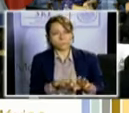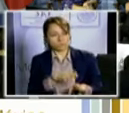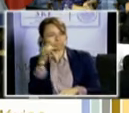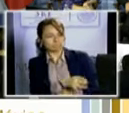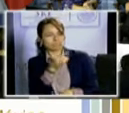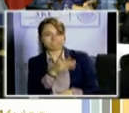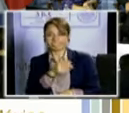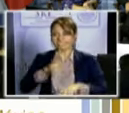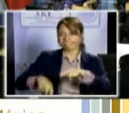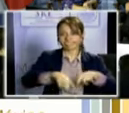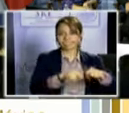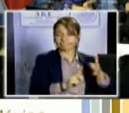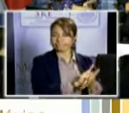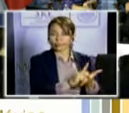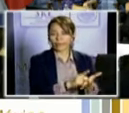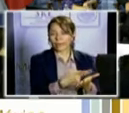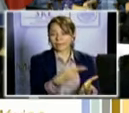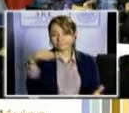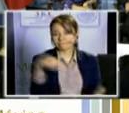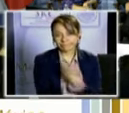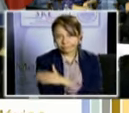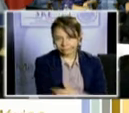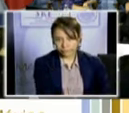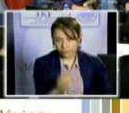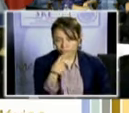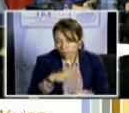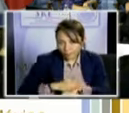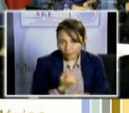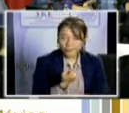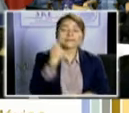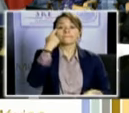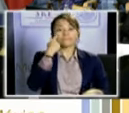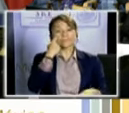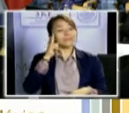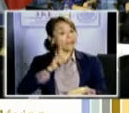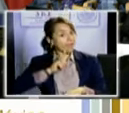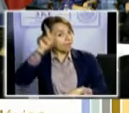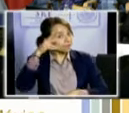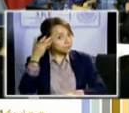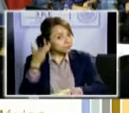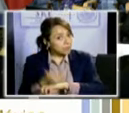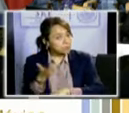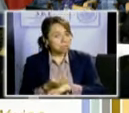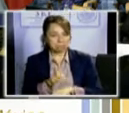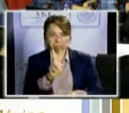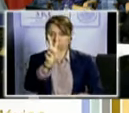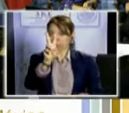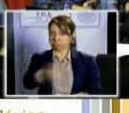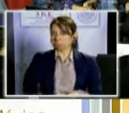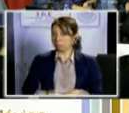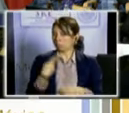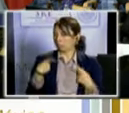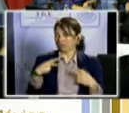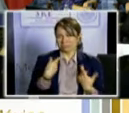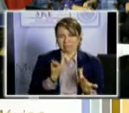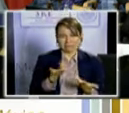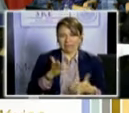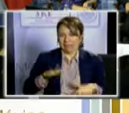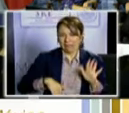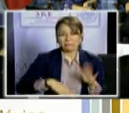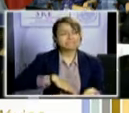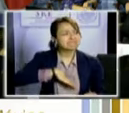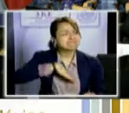porque si tú miras, por ejemplo, lo que pasó en Estados Unidos, a la gente se le olvida, bajó, tú te sabes los datos, ahorita no los traigo,